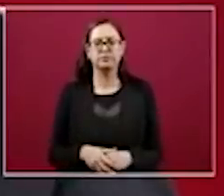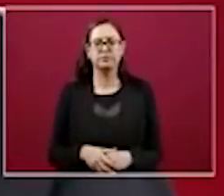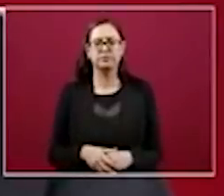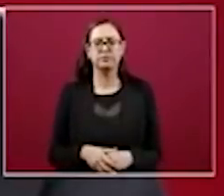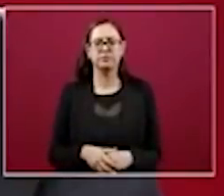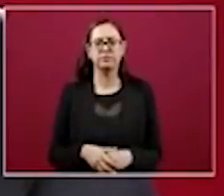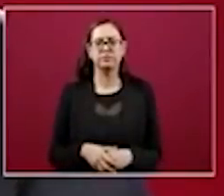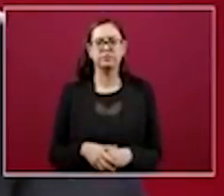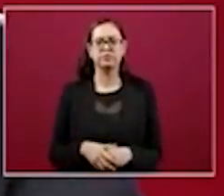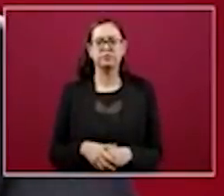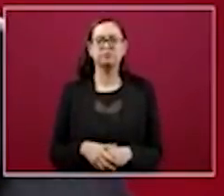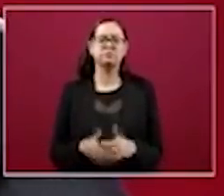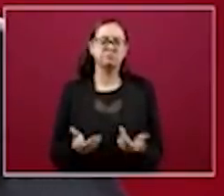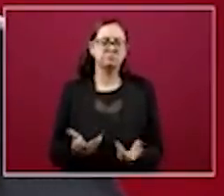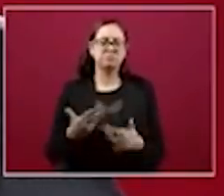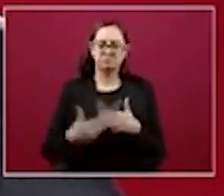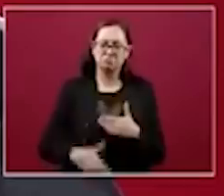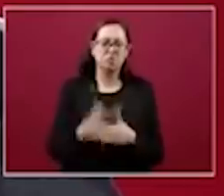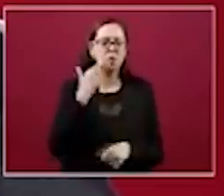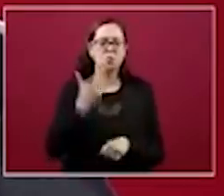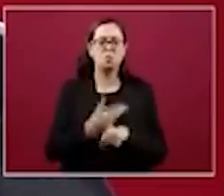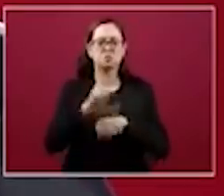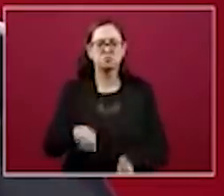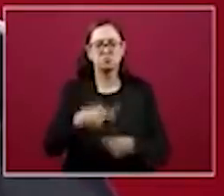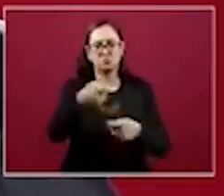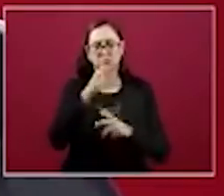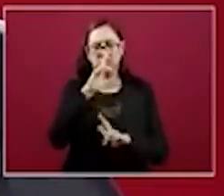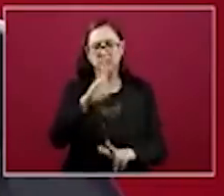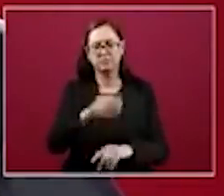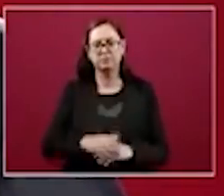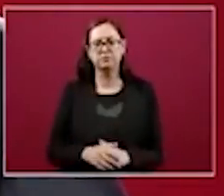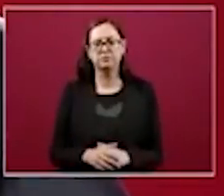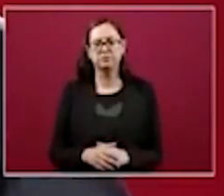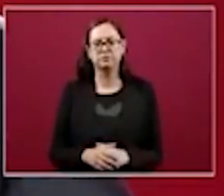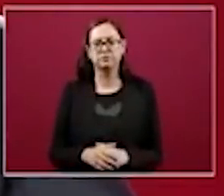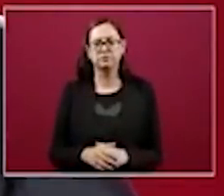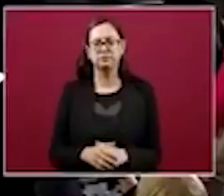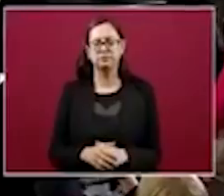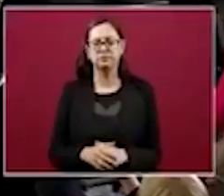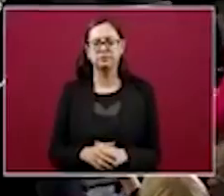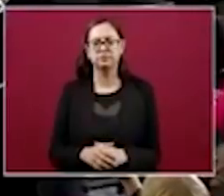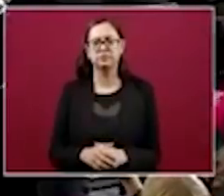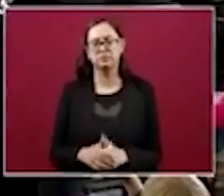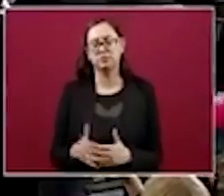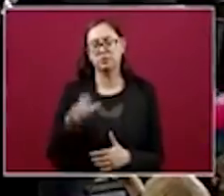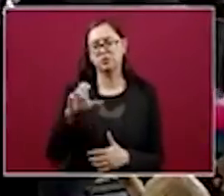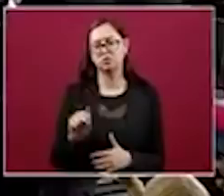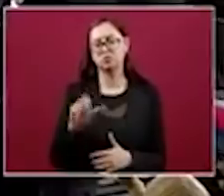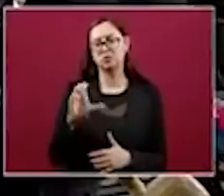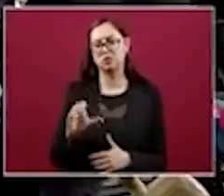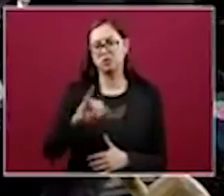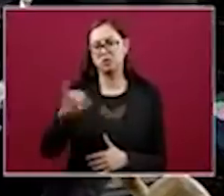para ocupar ese cargo honroso, ser integrante de la Suprema Corte